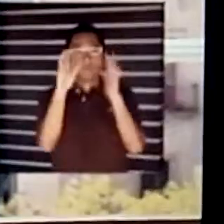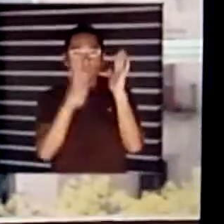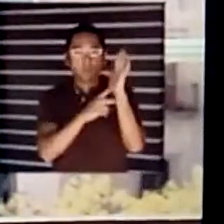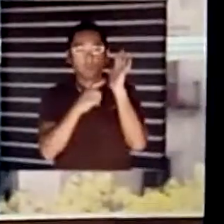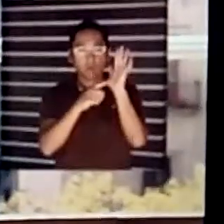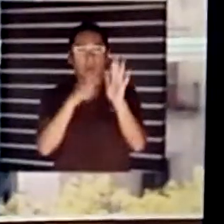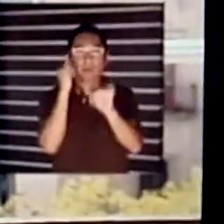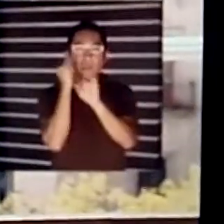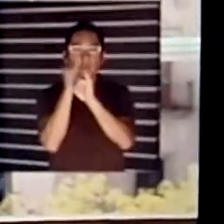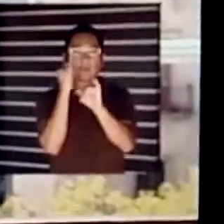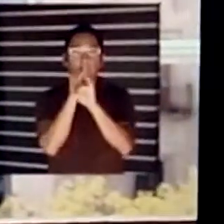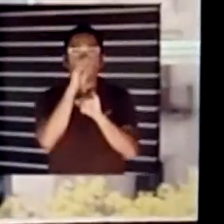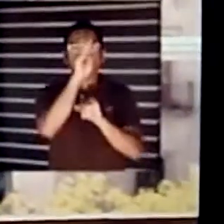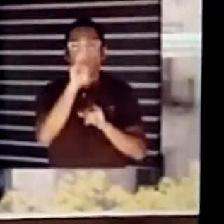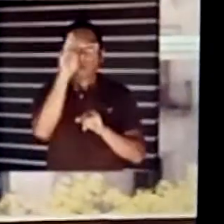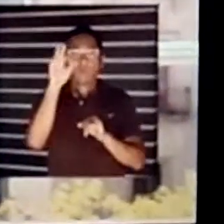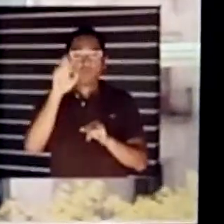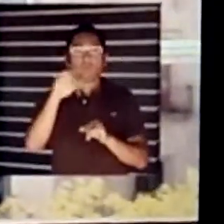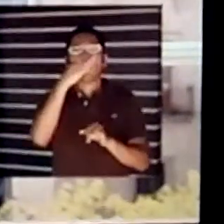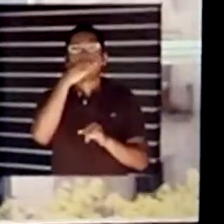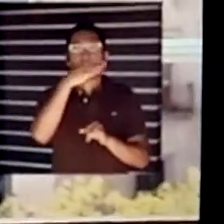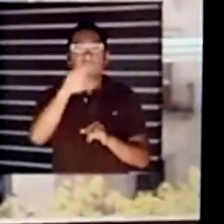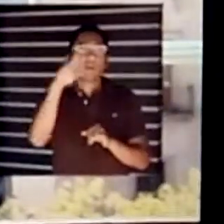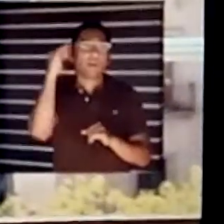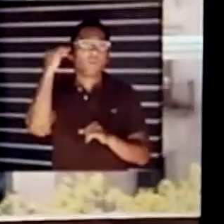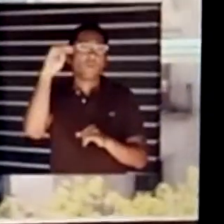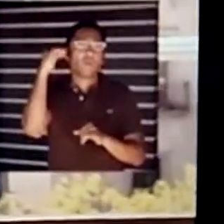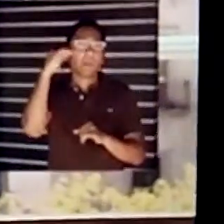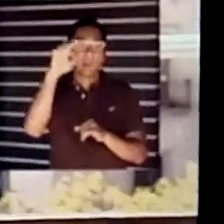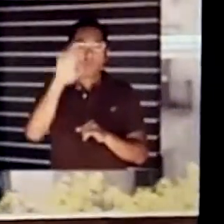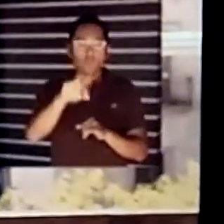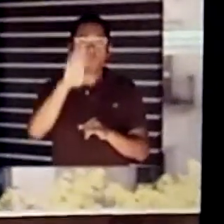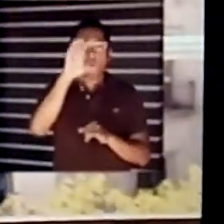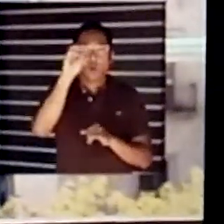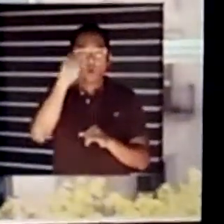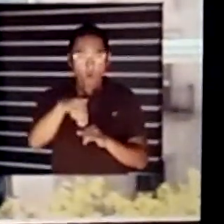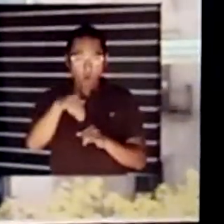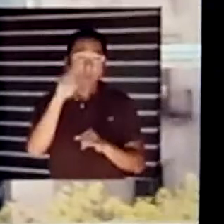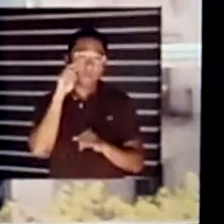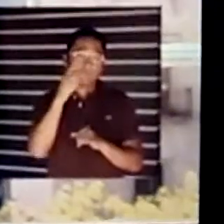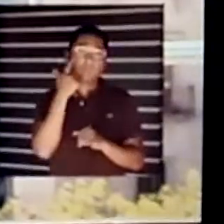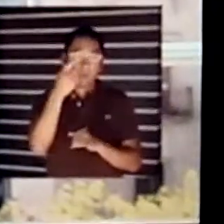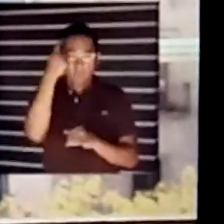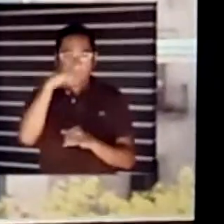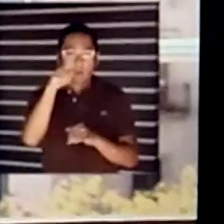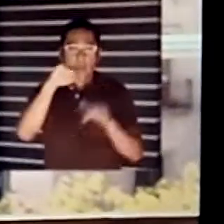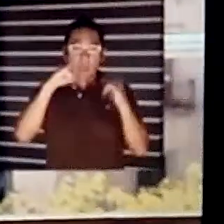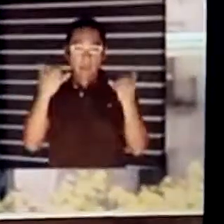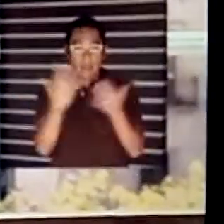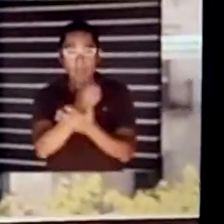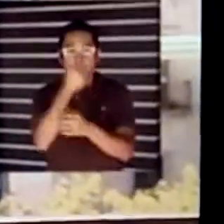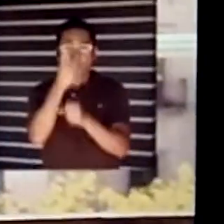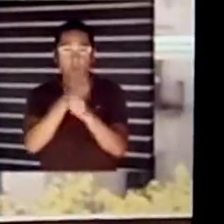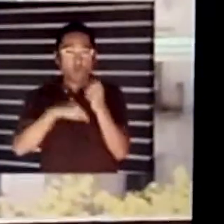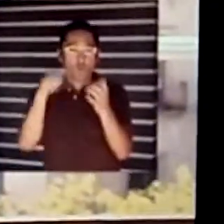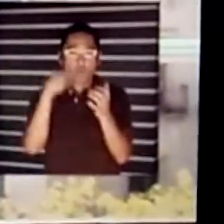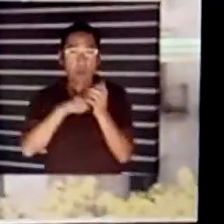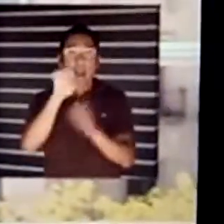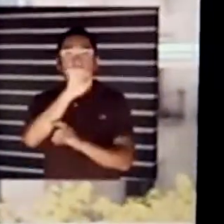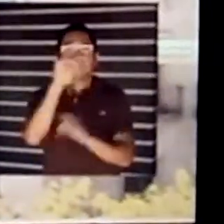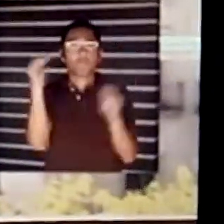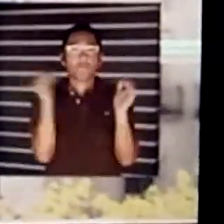la página de internet que es www.festivalmorelia.com así que anímense porque el premio al primer lugar serán